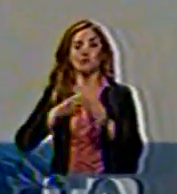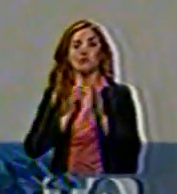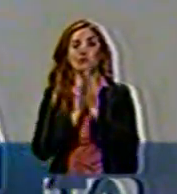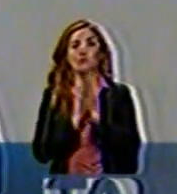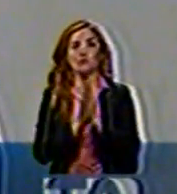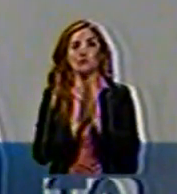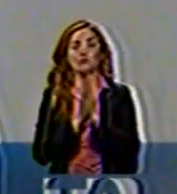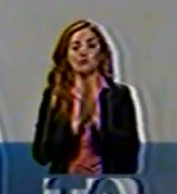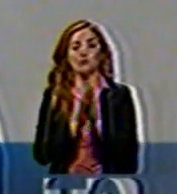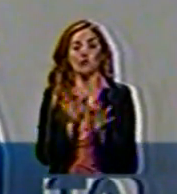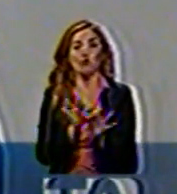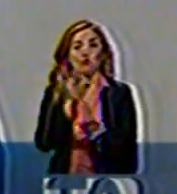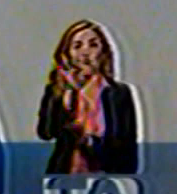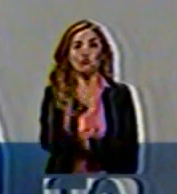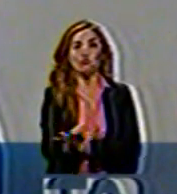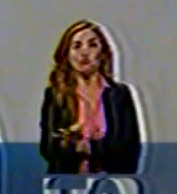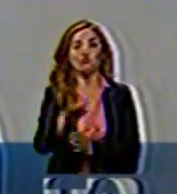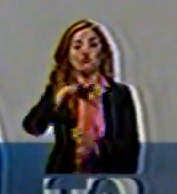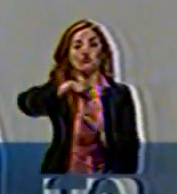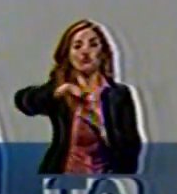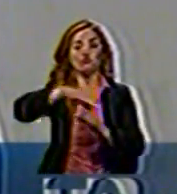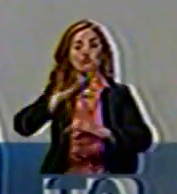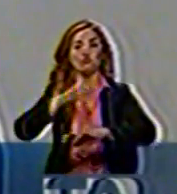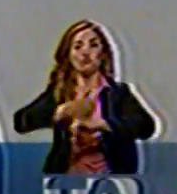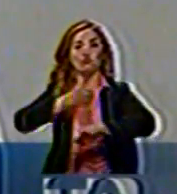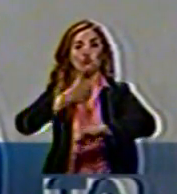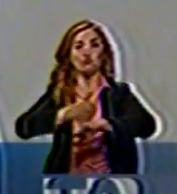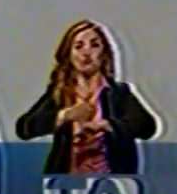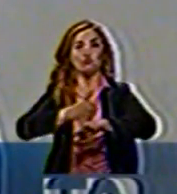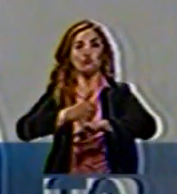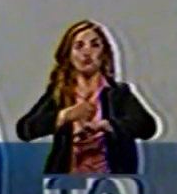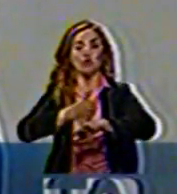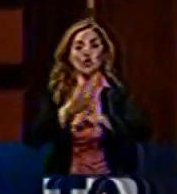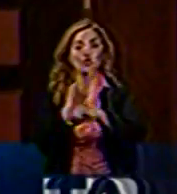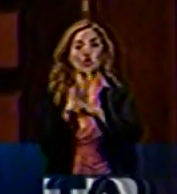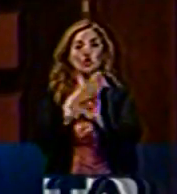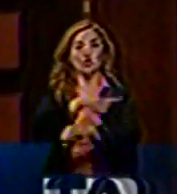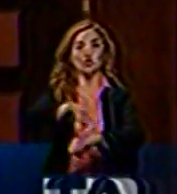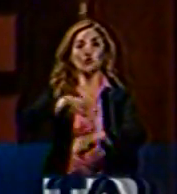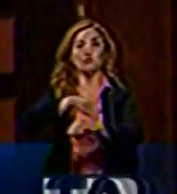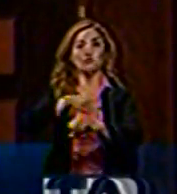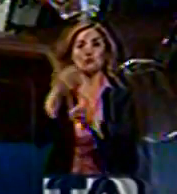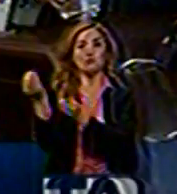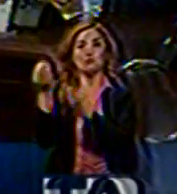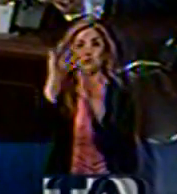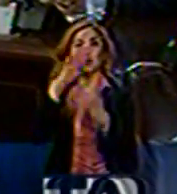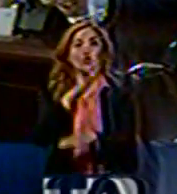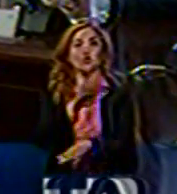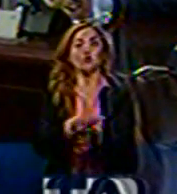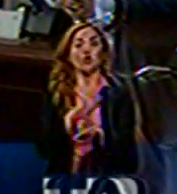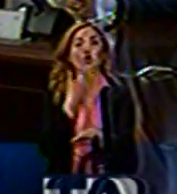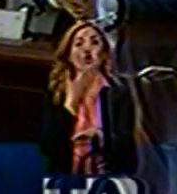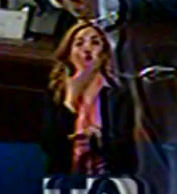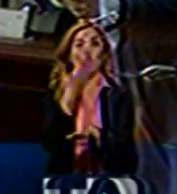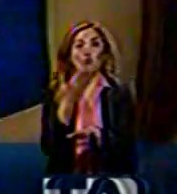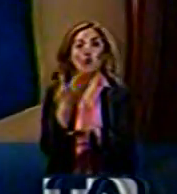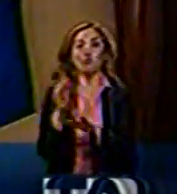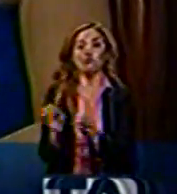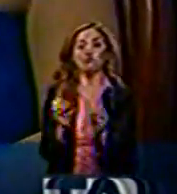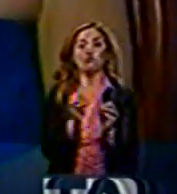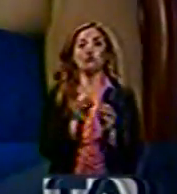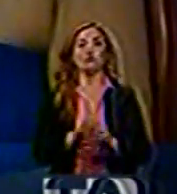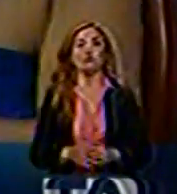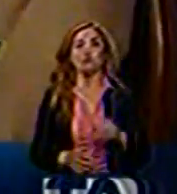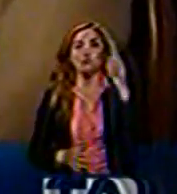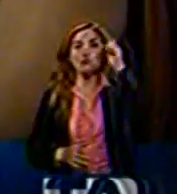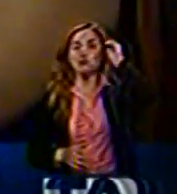se postergue la sesión de elección de autoridades al menos por 12 horas hasta informarse sobre cómo quedó el organismo, pero